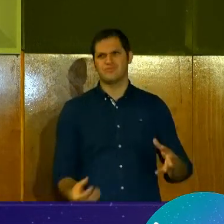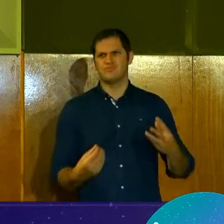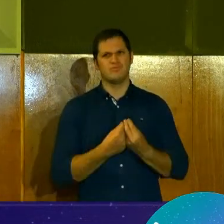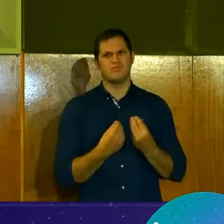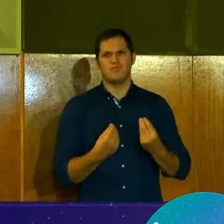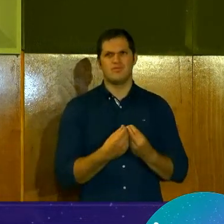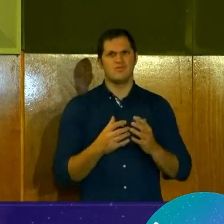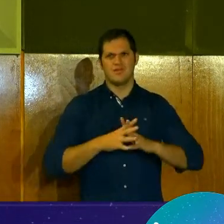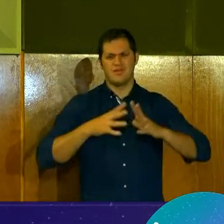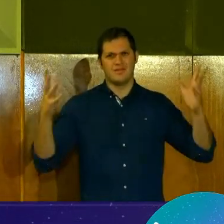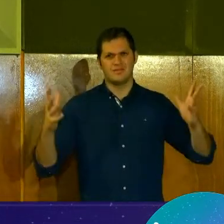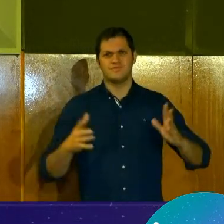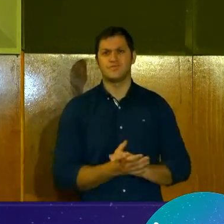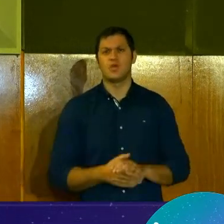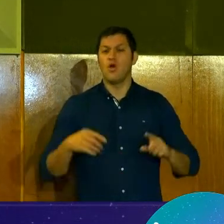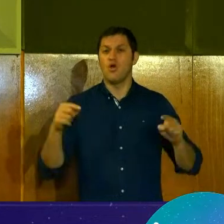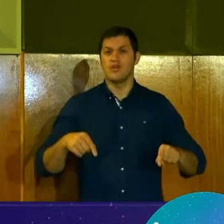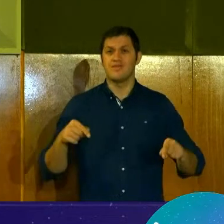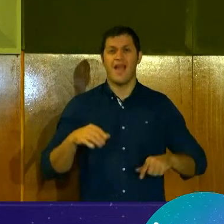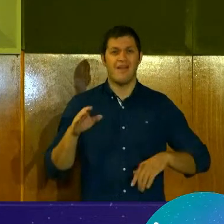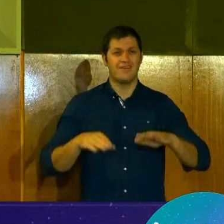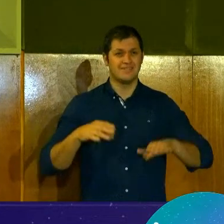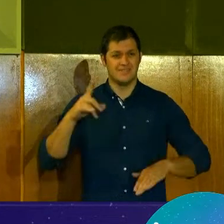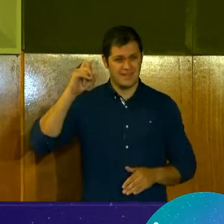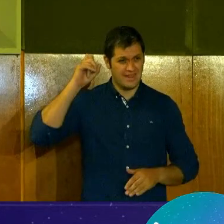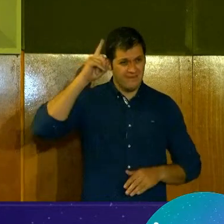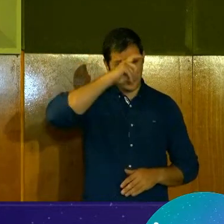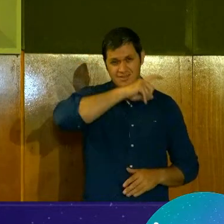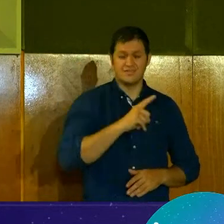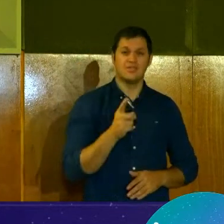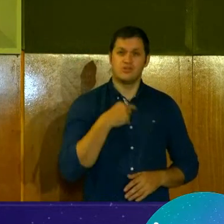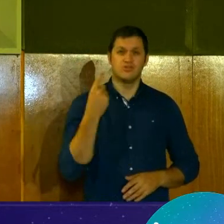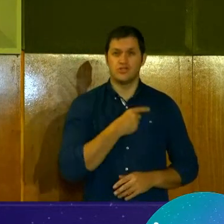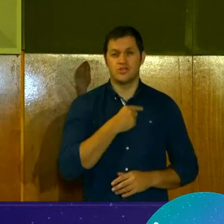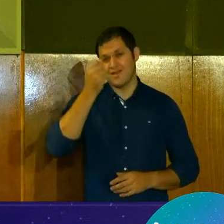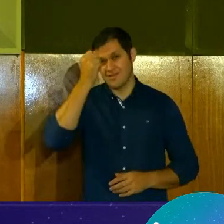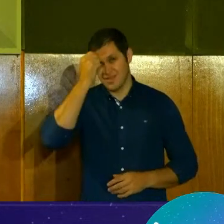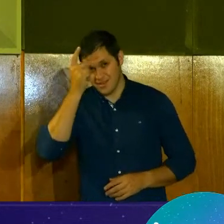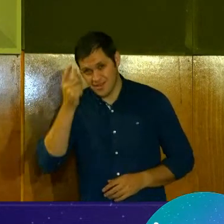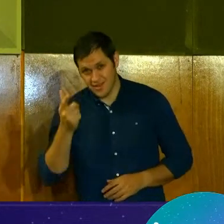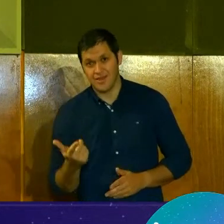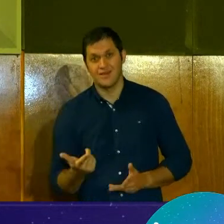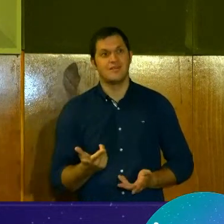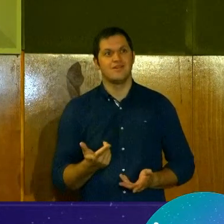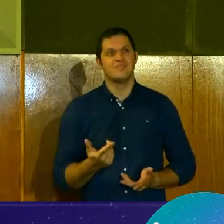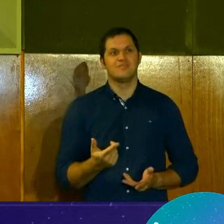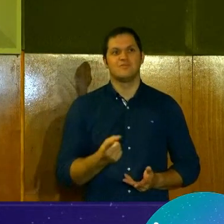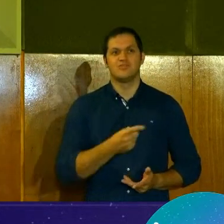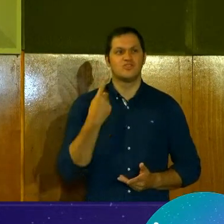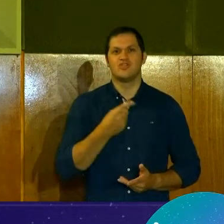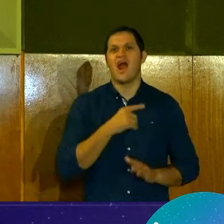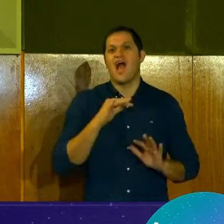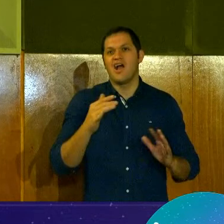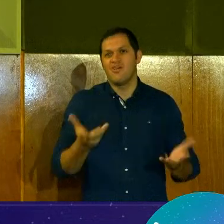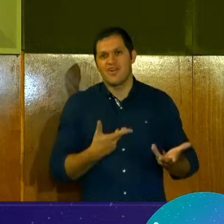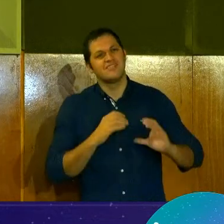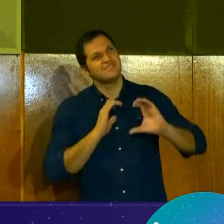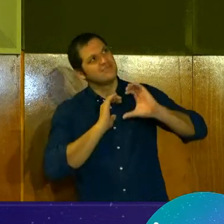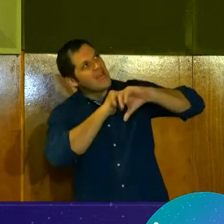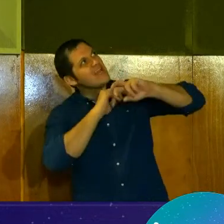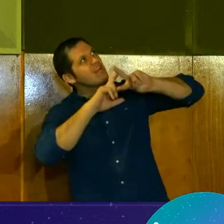sucedían eclipses en realidad tenían un conocimiento no tecnológico del cielo extremadamente avanzado